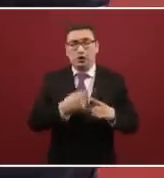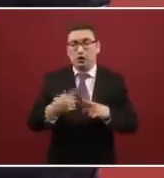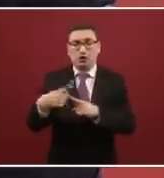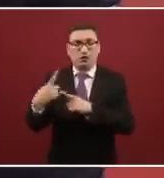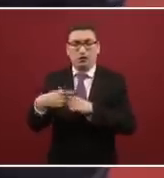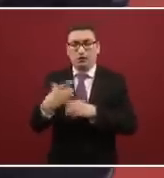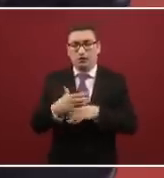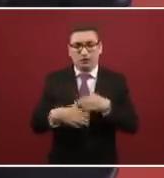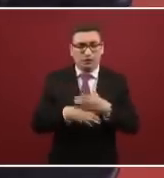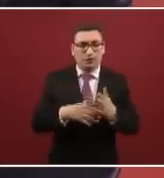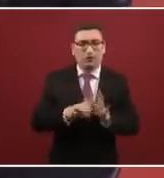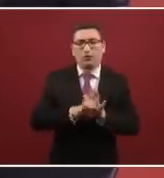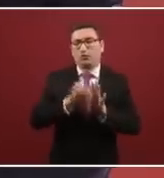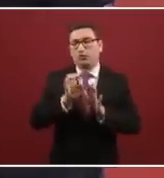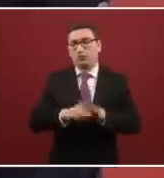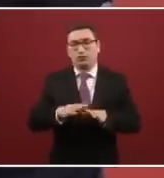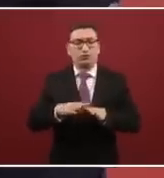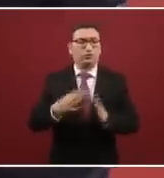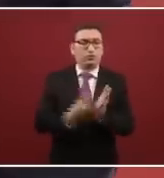Láminas,